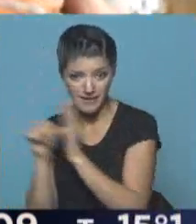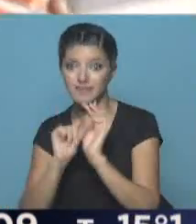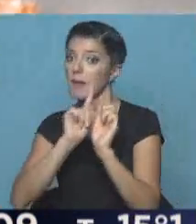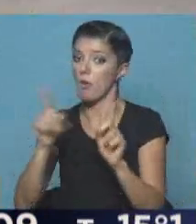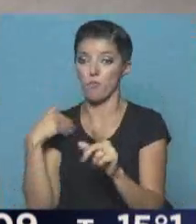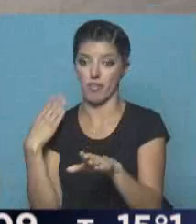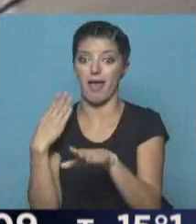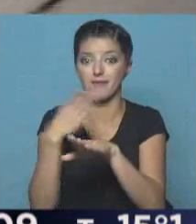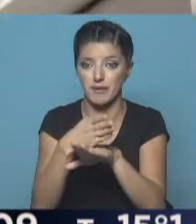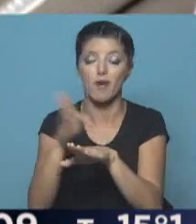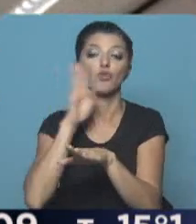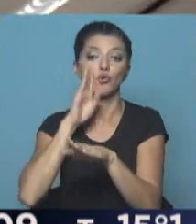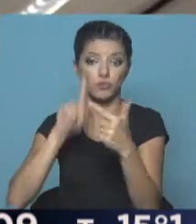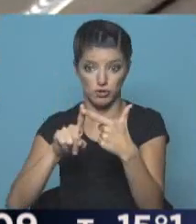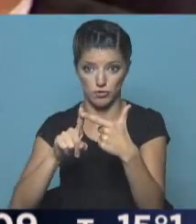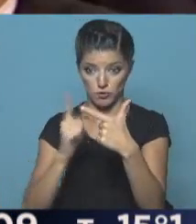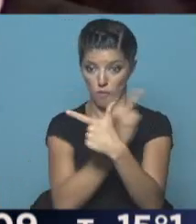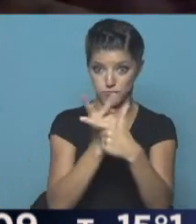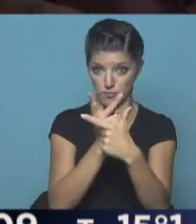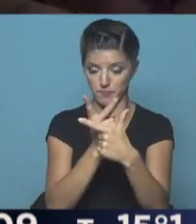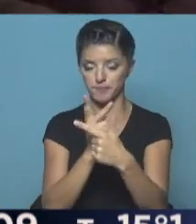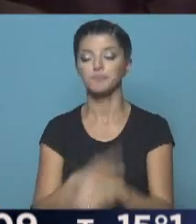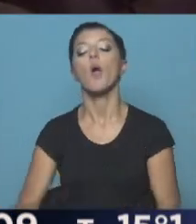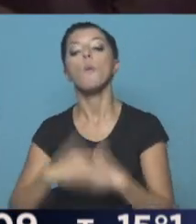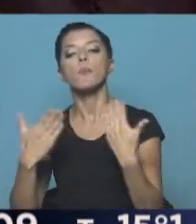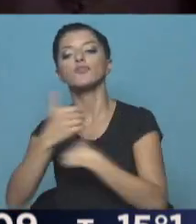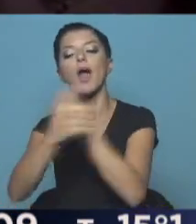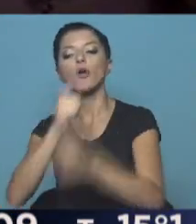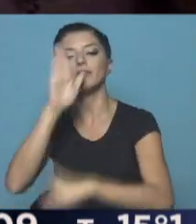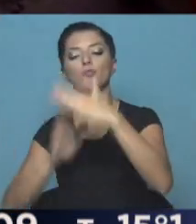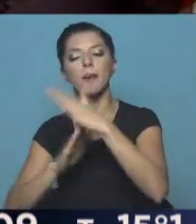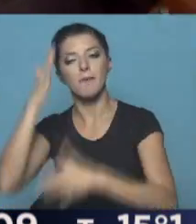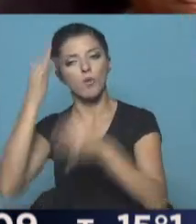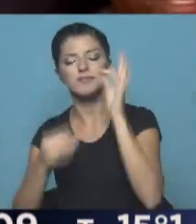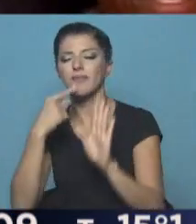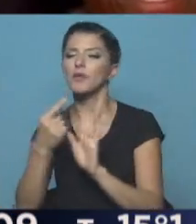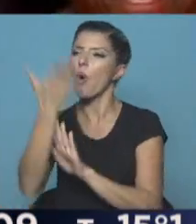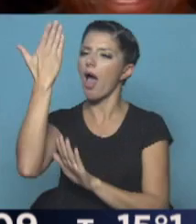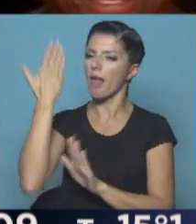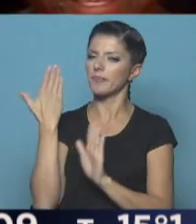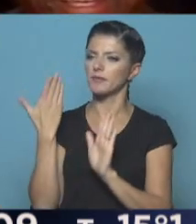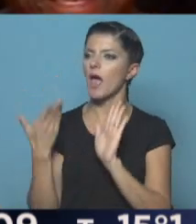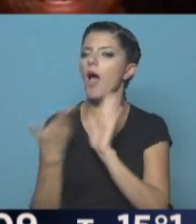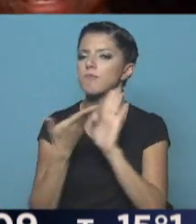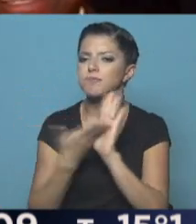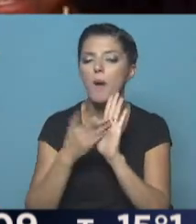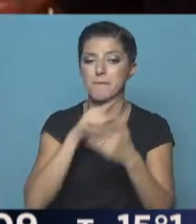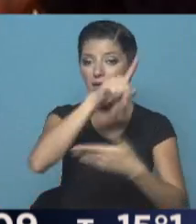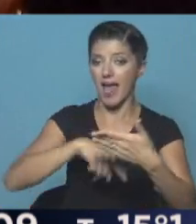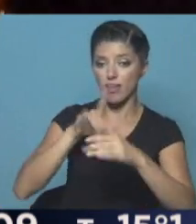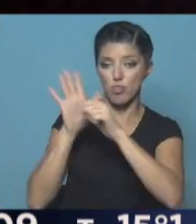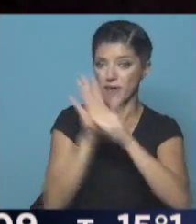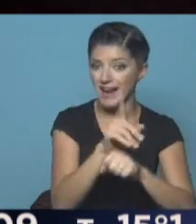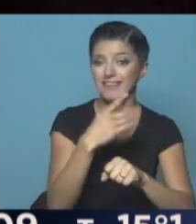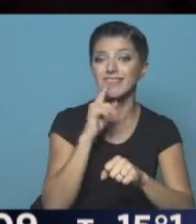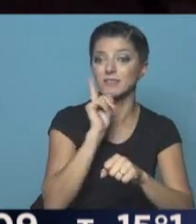países. En su decisión, la Corte le quitó sustento a los argumentos judiciales que habían servido para bloquear el decreto presidencial